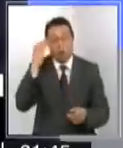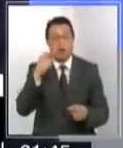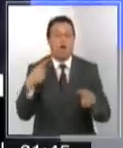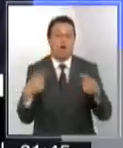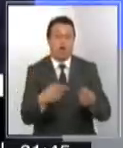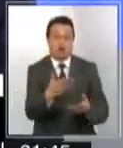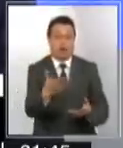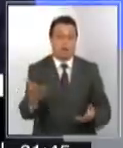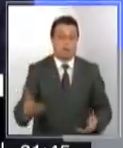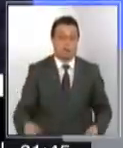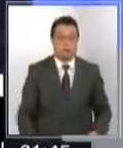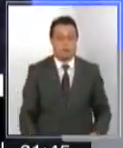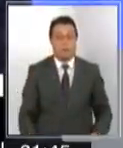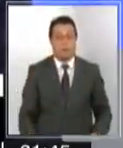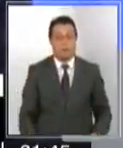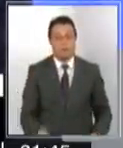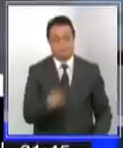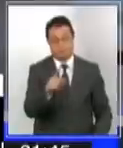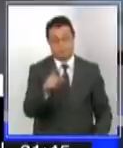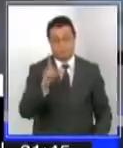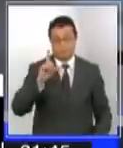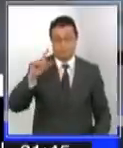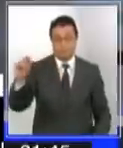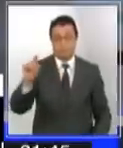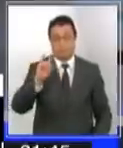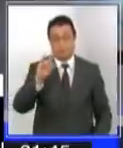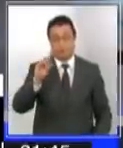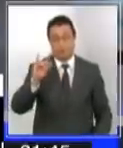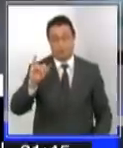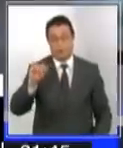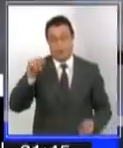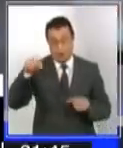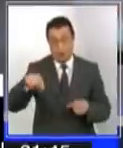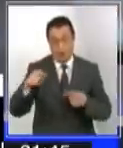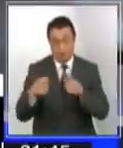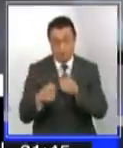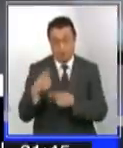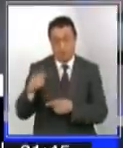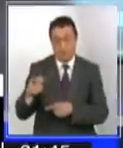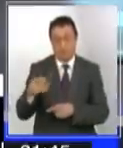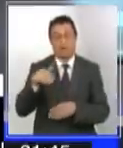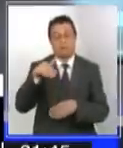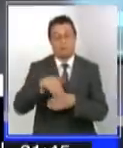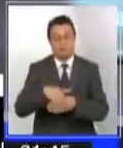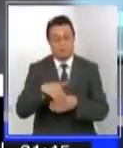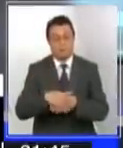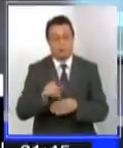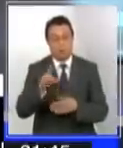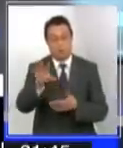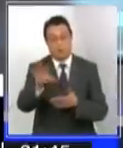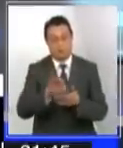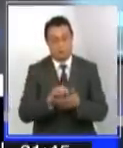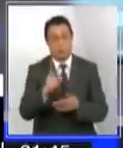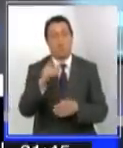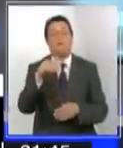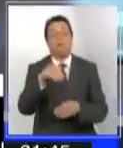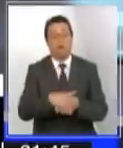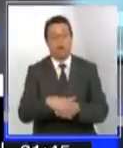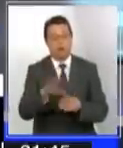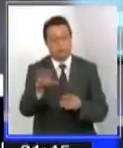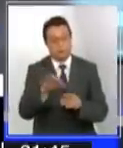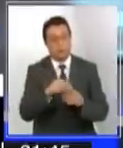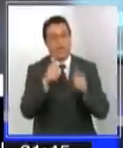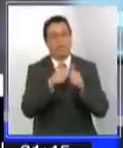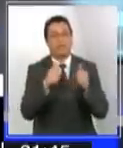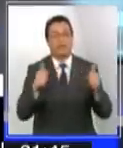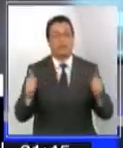Diputado, usted se fue de la UDI y ahora la UDI va a realizar por primera vez en su historia elecciones un militante, un voto, para elegir a sus